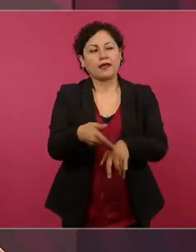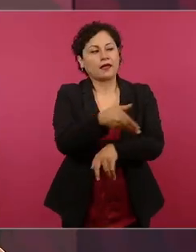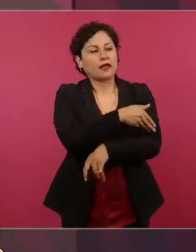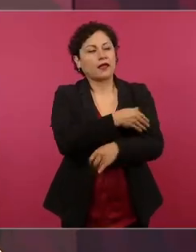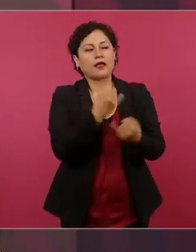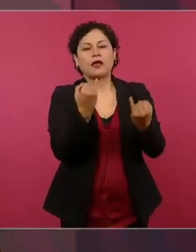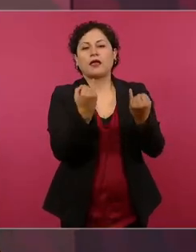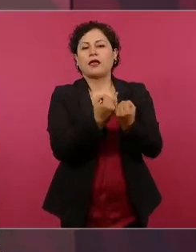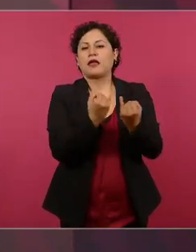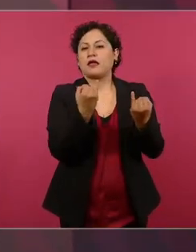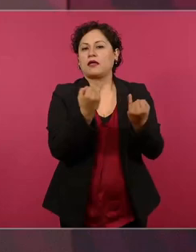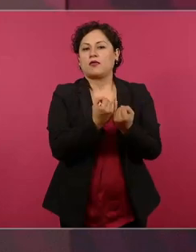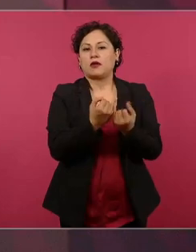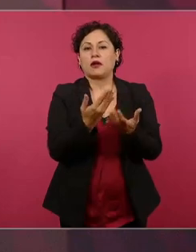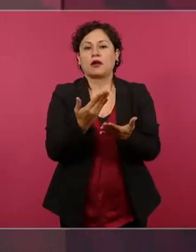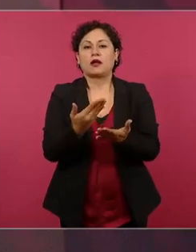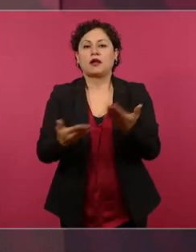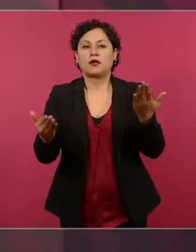Pues acuérdense